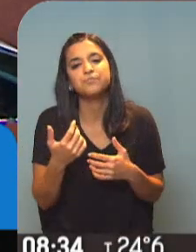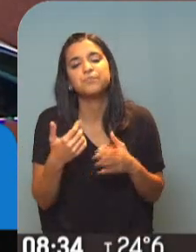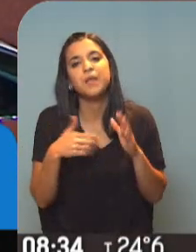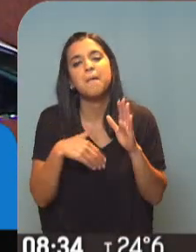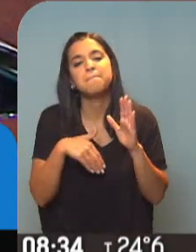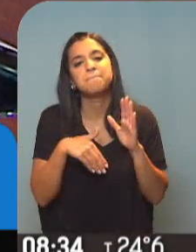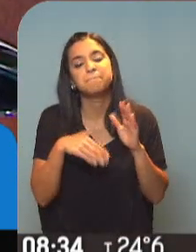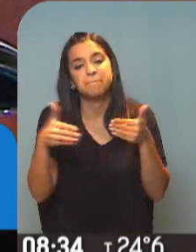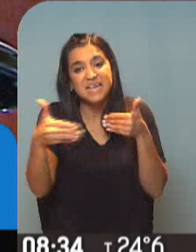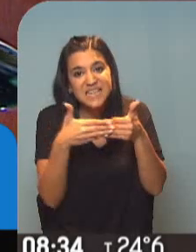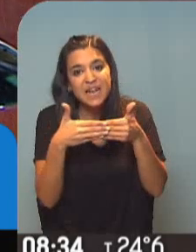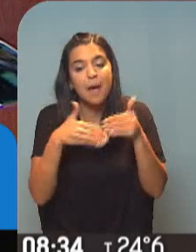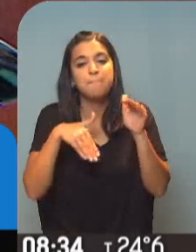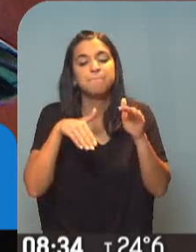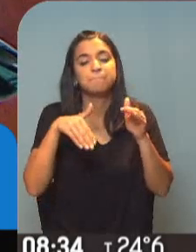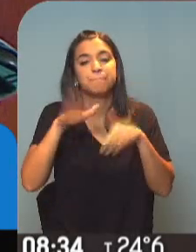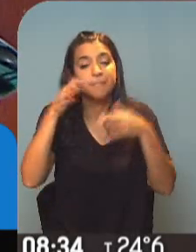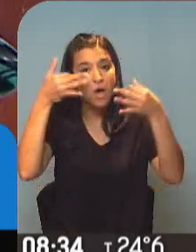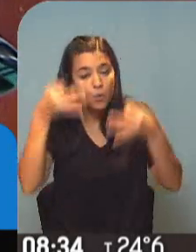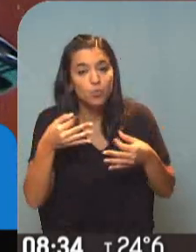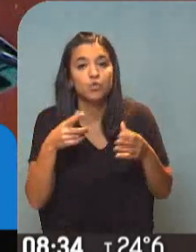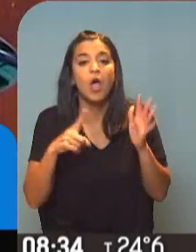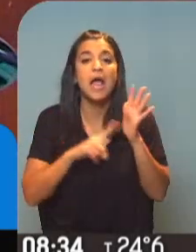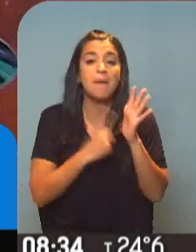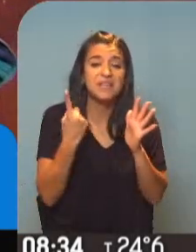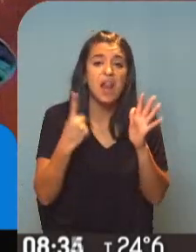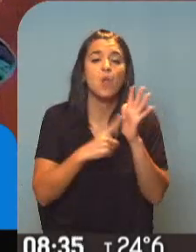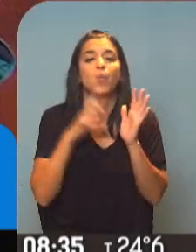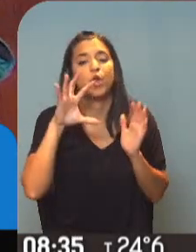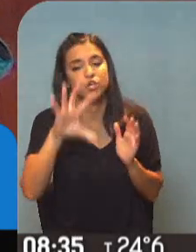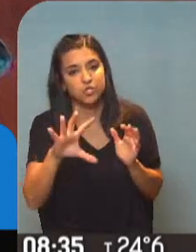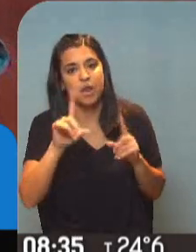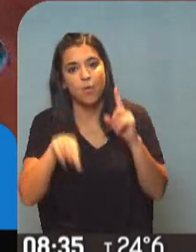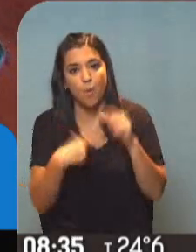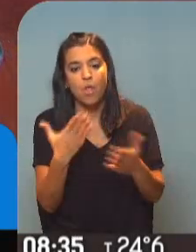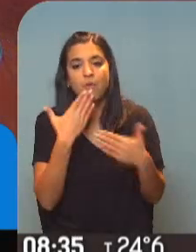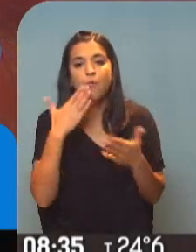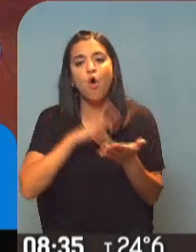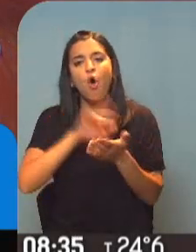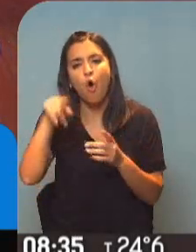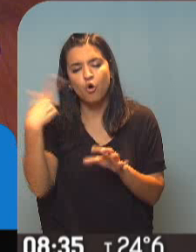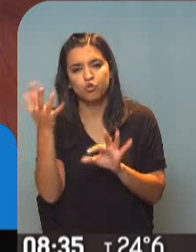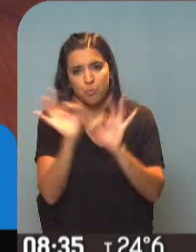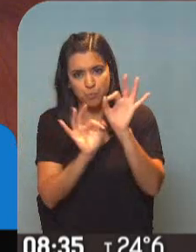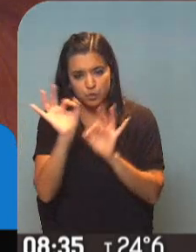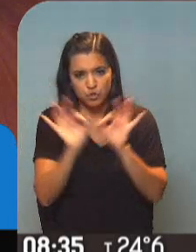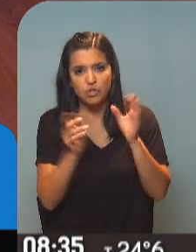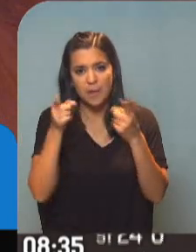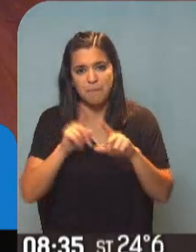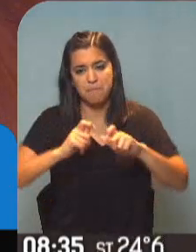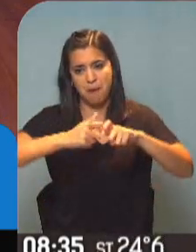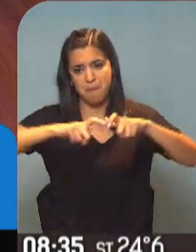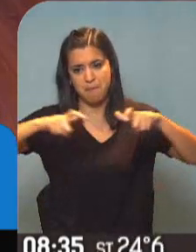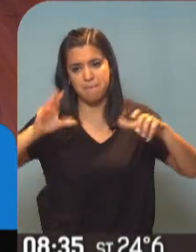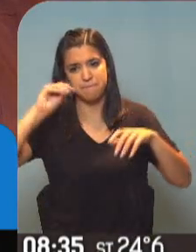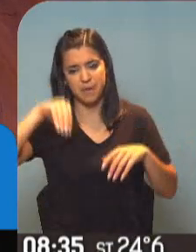cerca más justo en capital y en gran buenos aires cuando hablemos del otro programa se va a ver que se puede ampliar su extensión muy